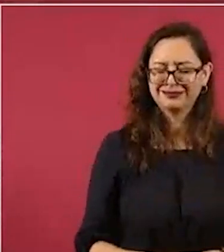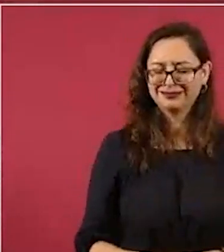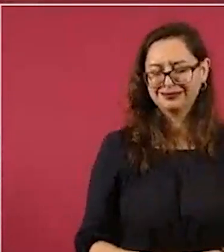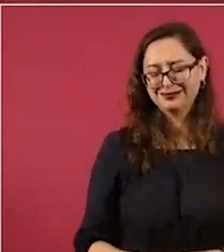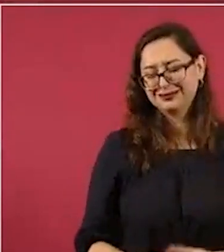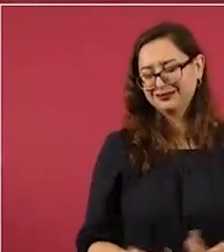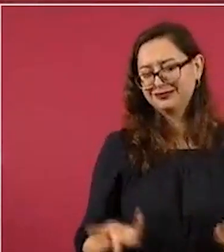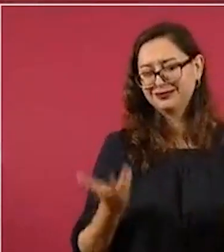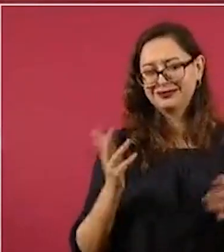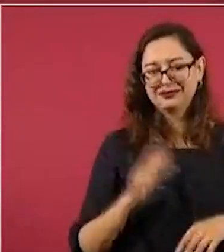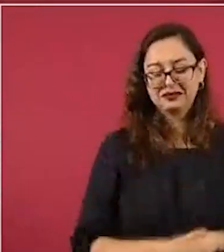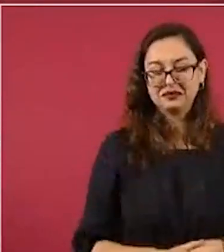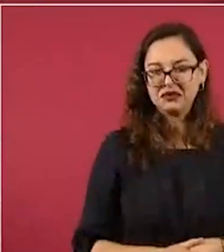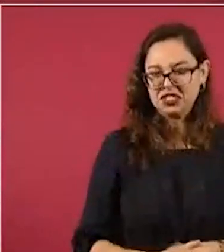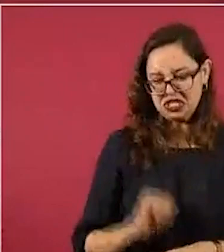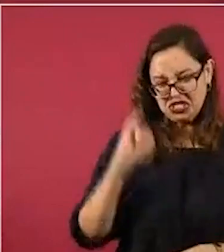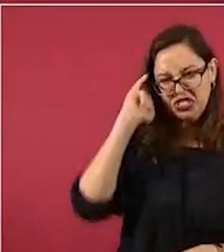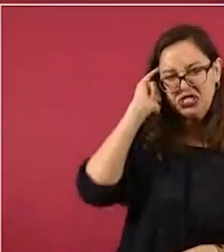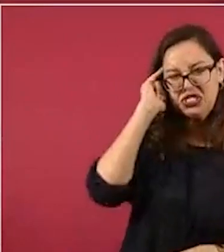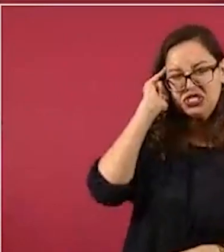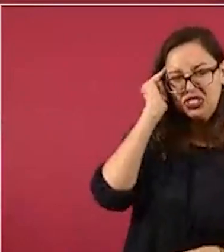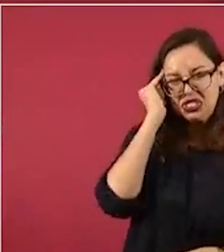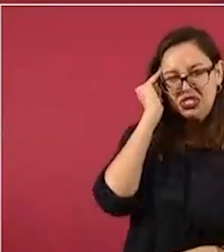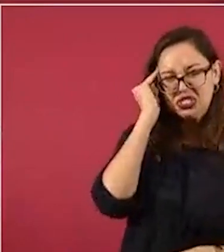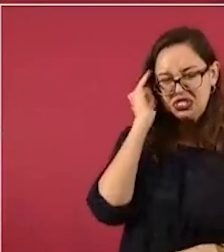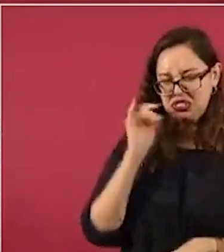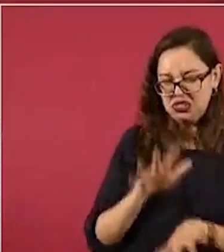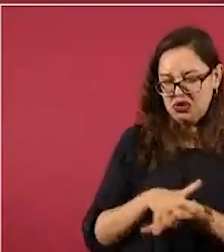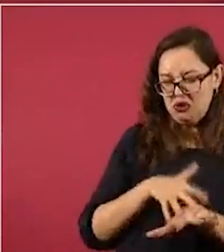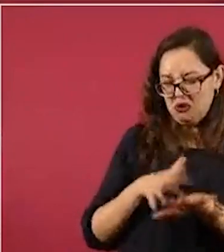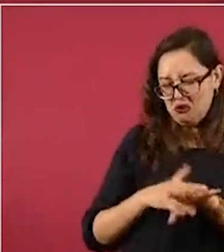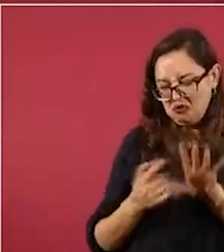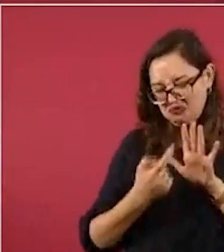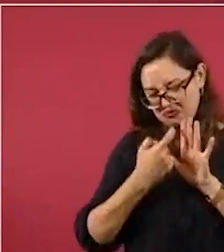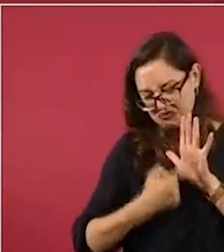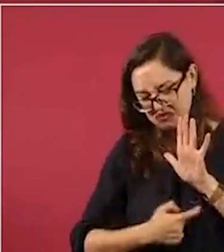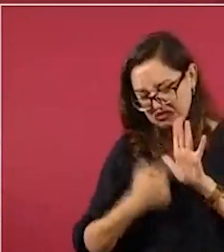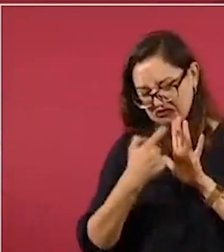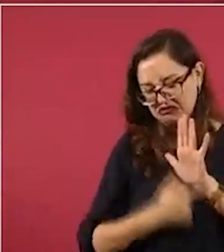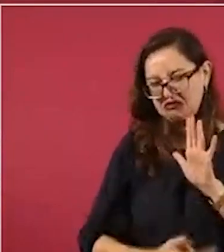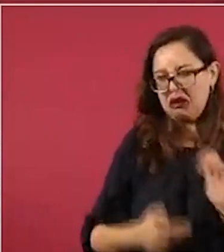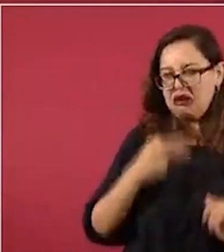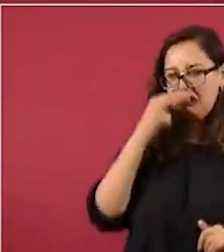indio patarrajada. Naco. O sea, ¿qué es eso?